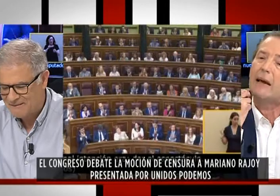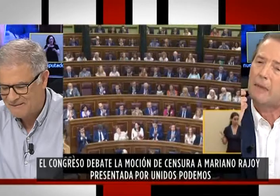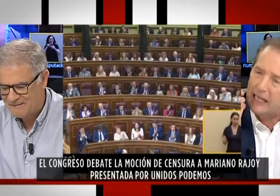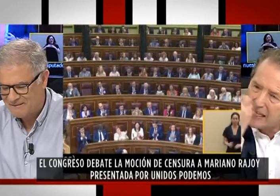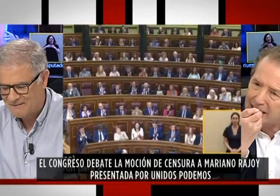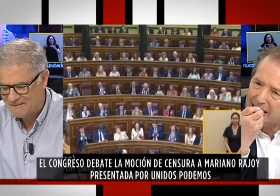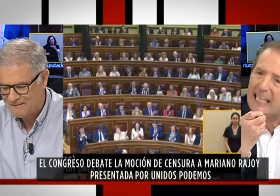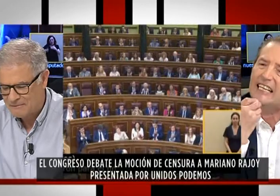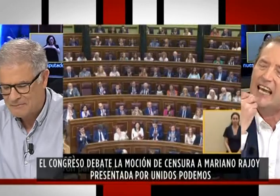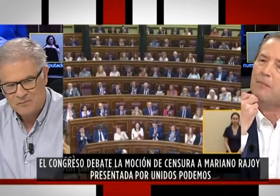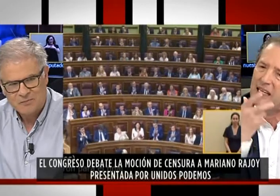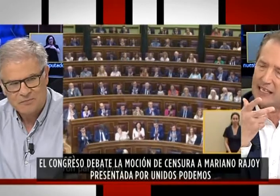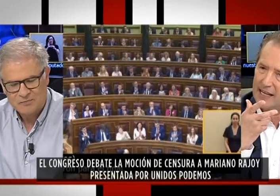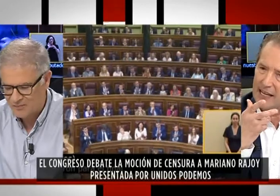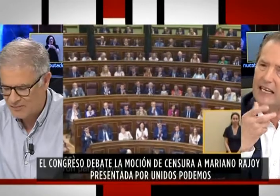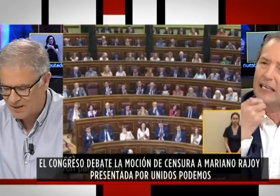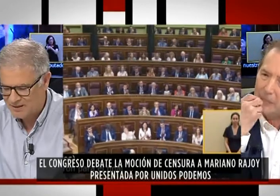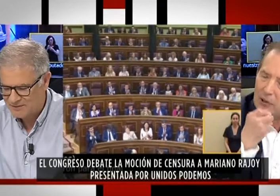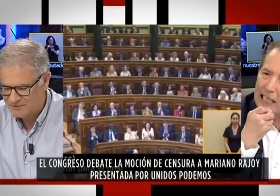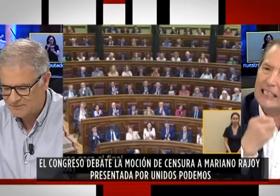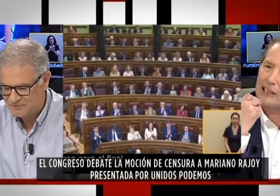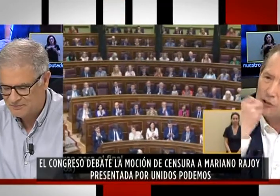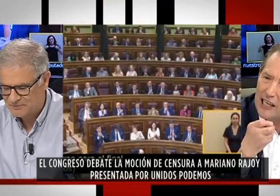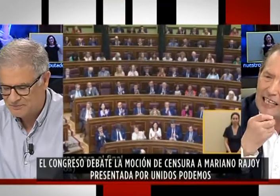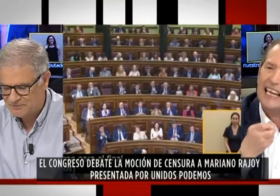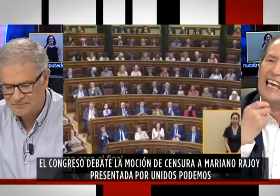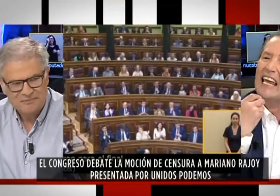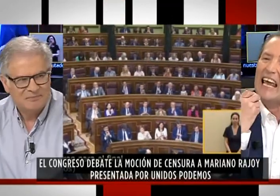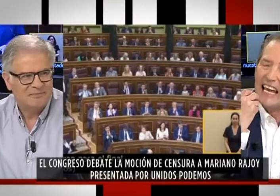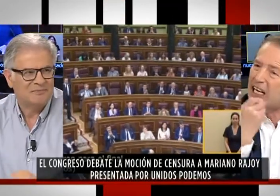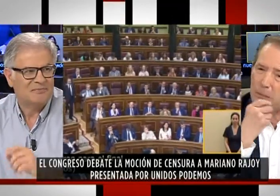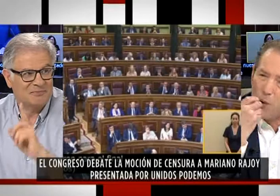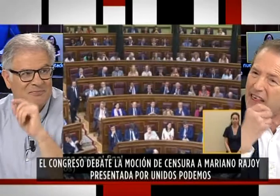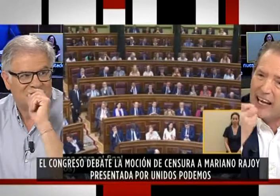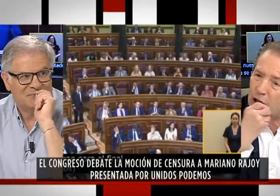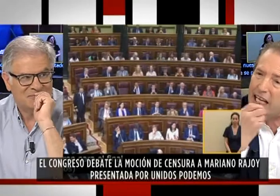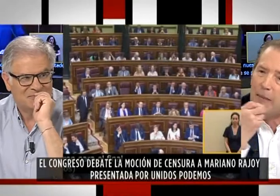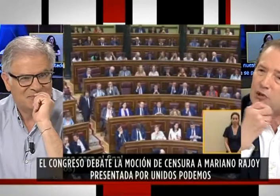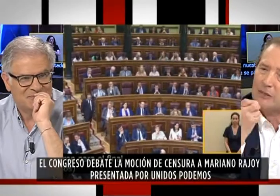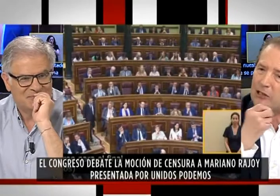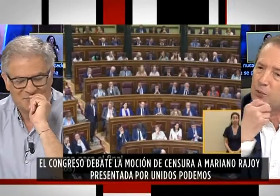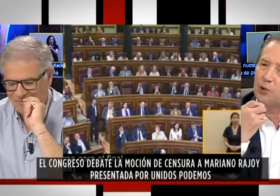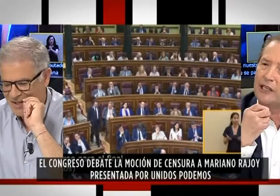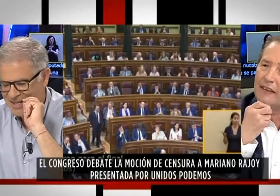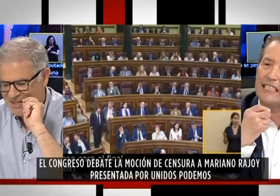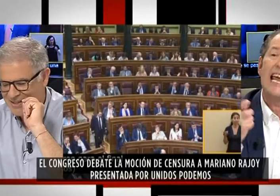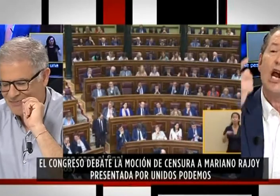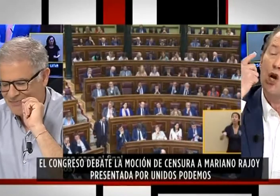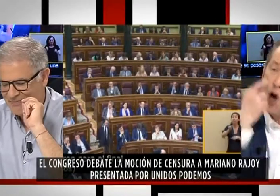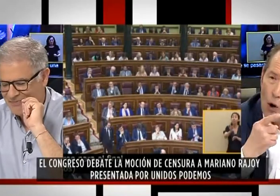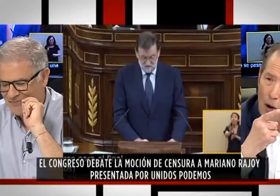iglesias tiene prisa y paula iglesias es consciente de que puede que no tengan muchas más oportunidades